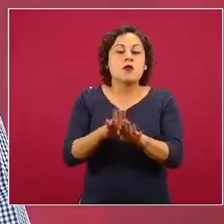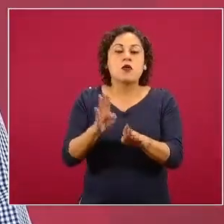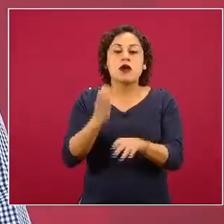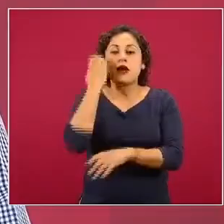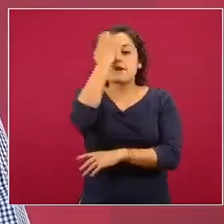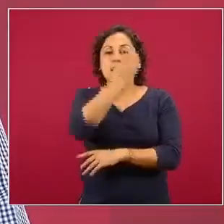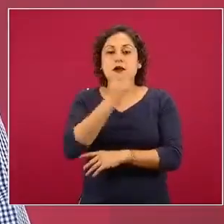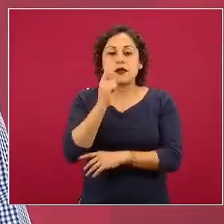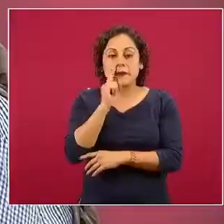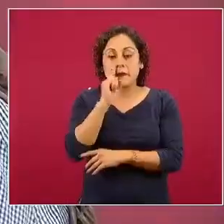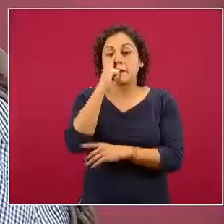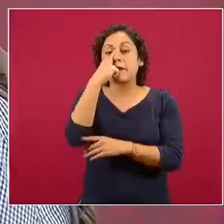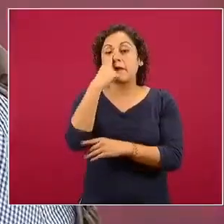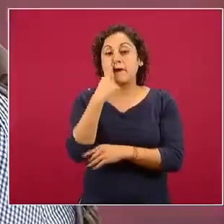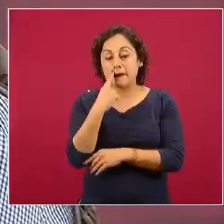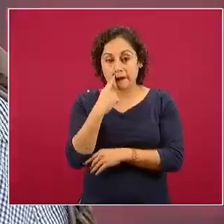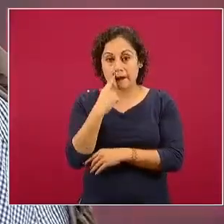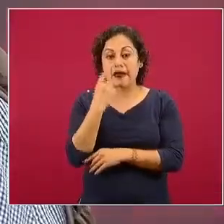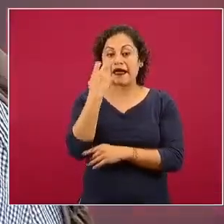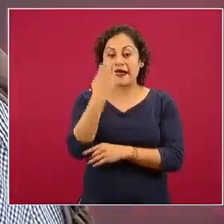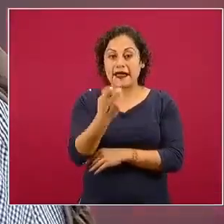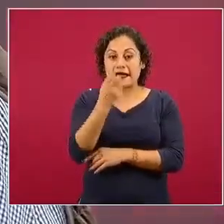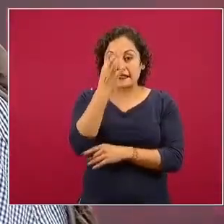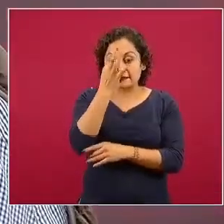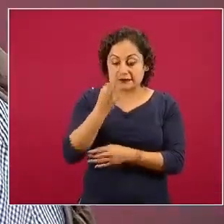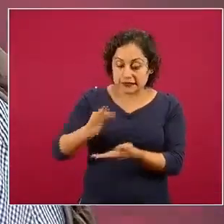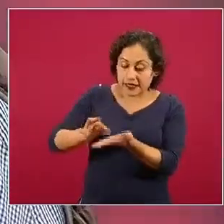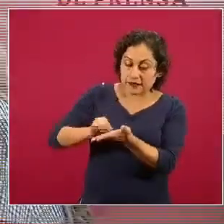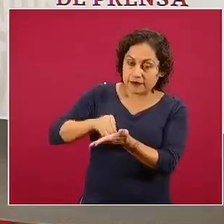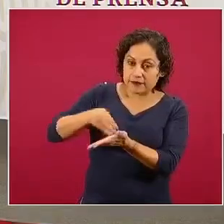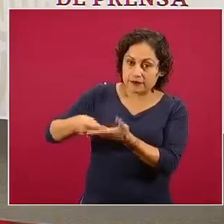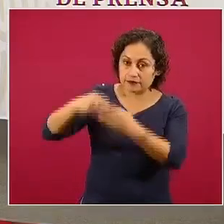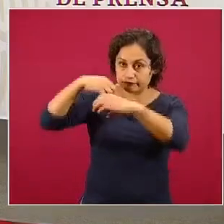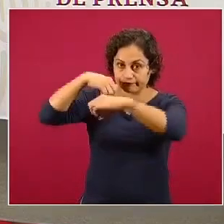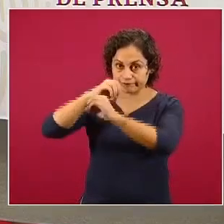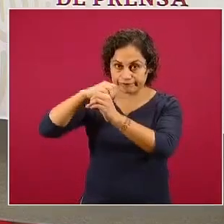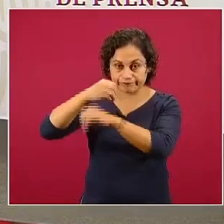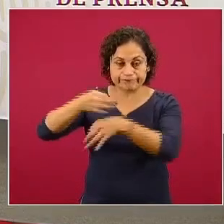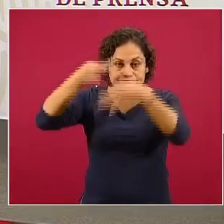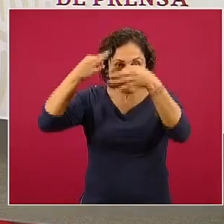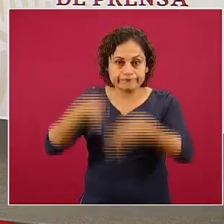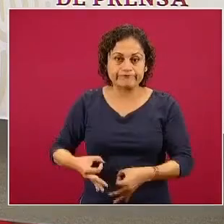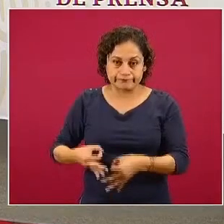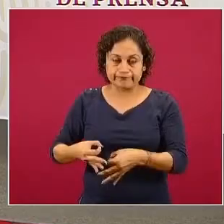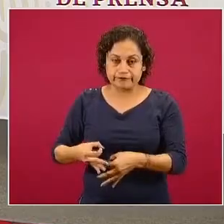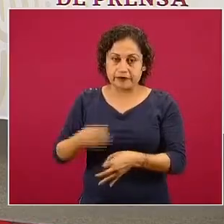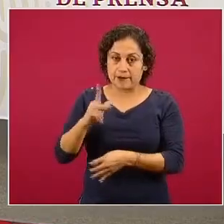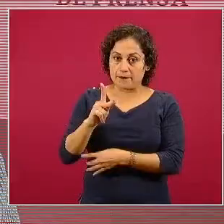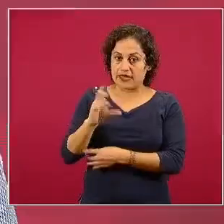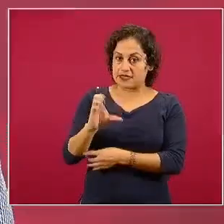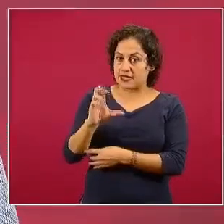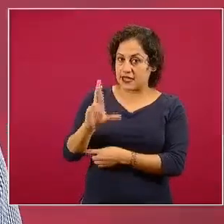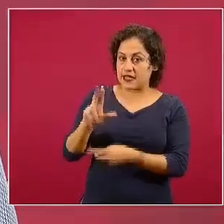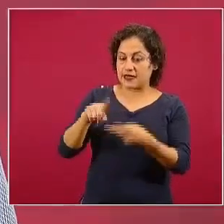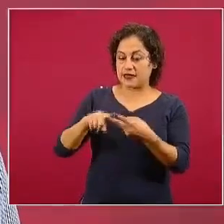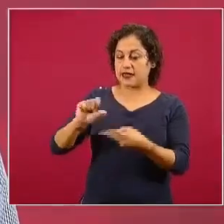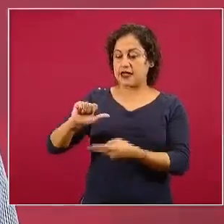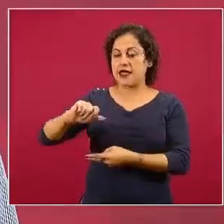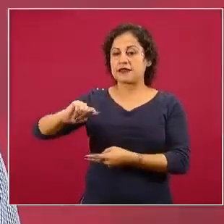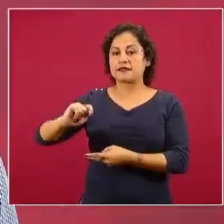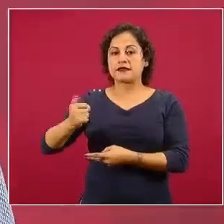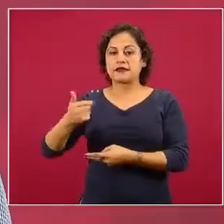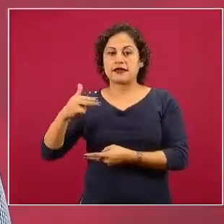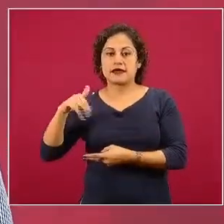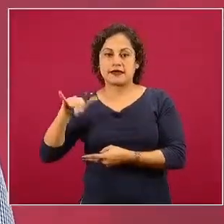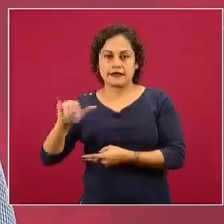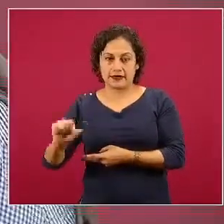vías respiratorias para poder procesar tanto el PCR como la prueba antigénica, y que además son muestras